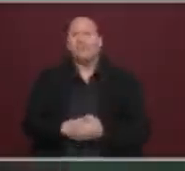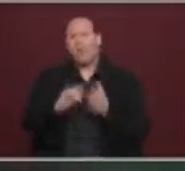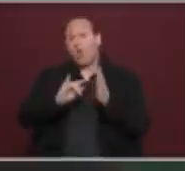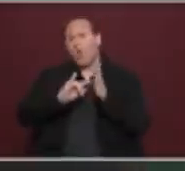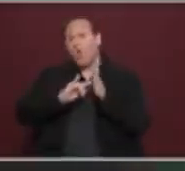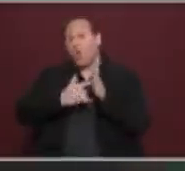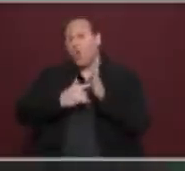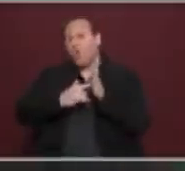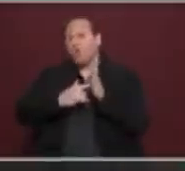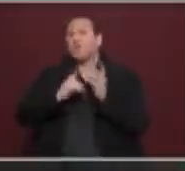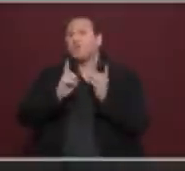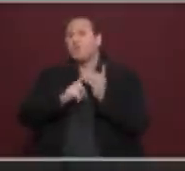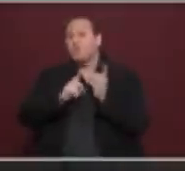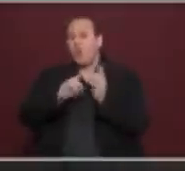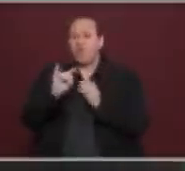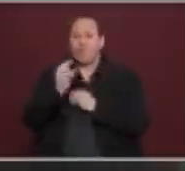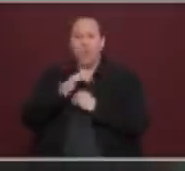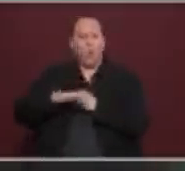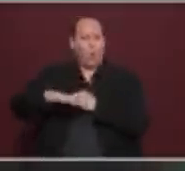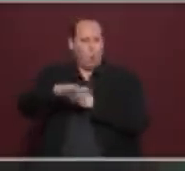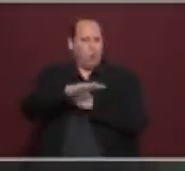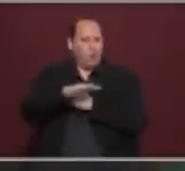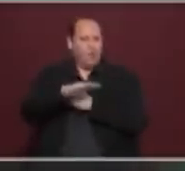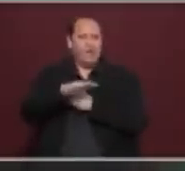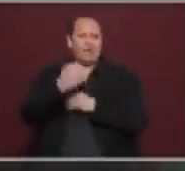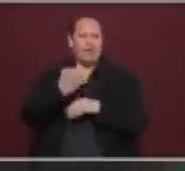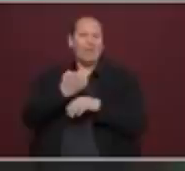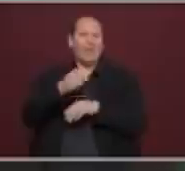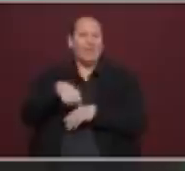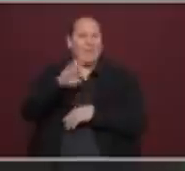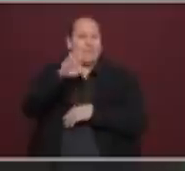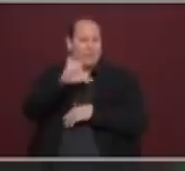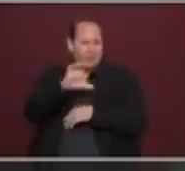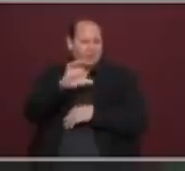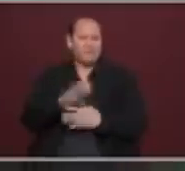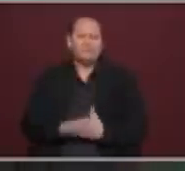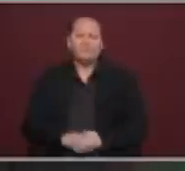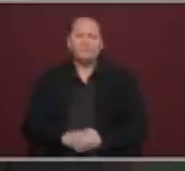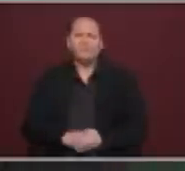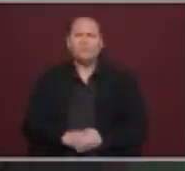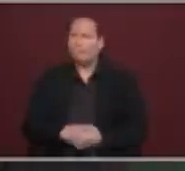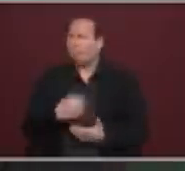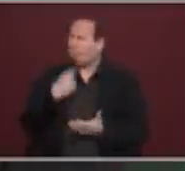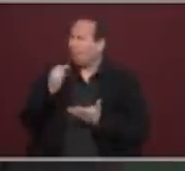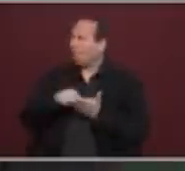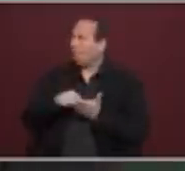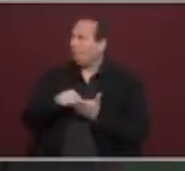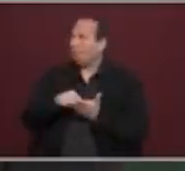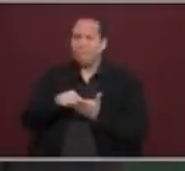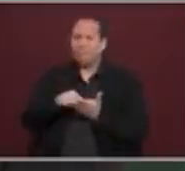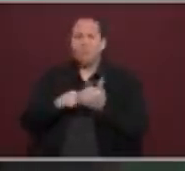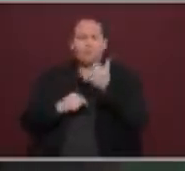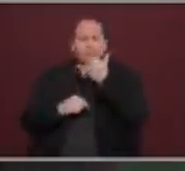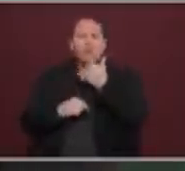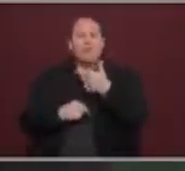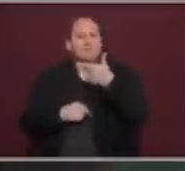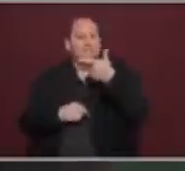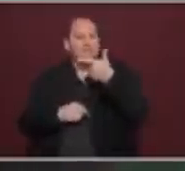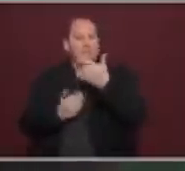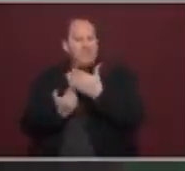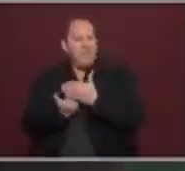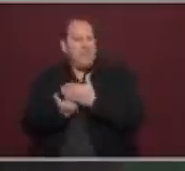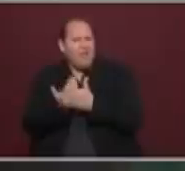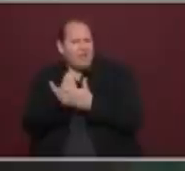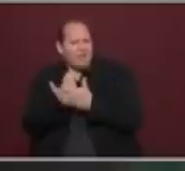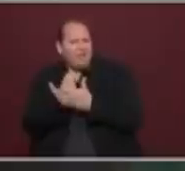de tijuana baja california creo que 7 de la mañana